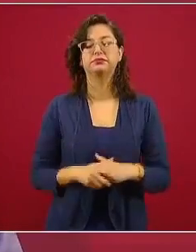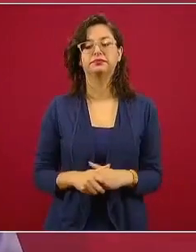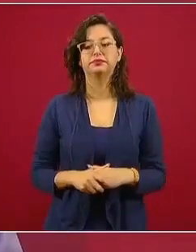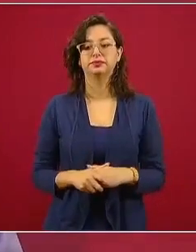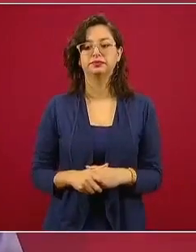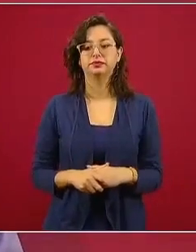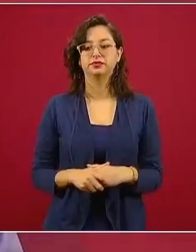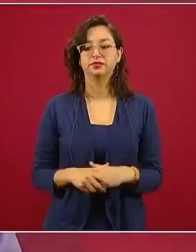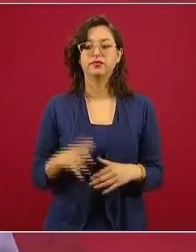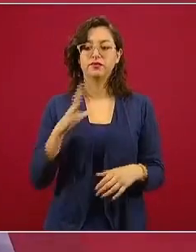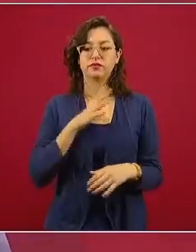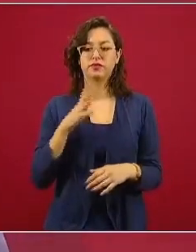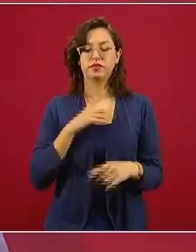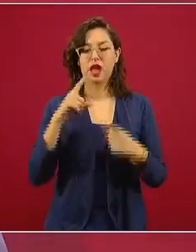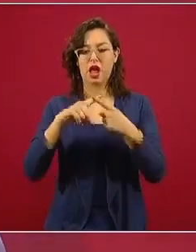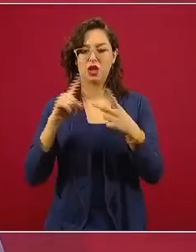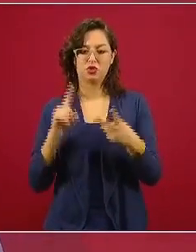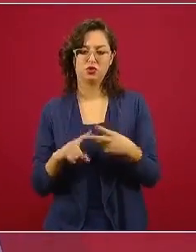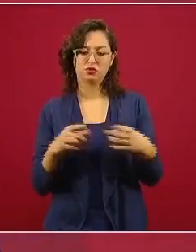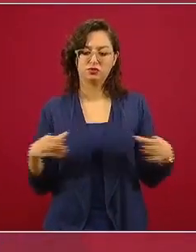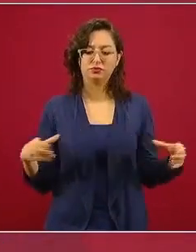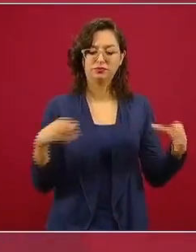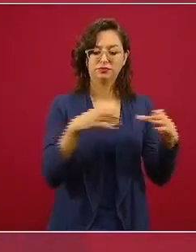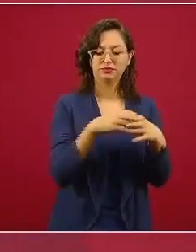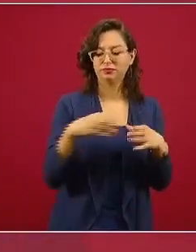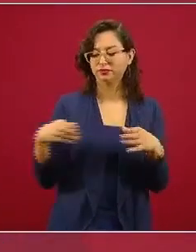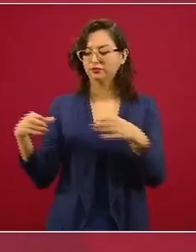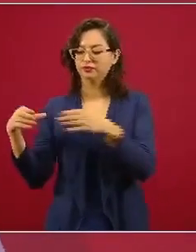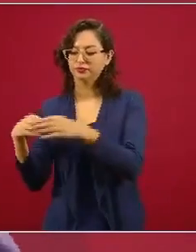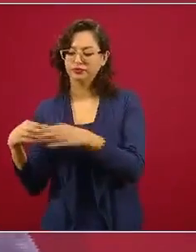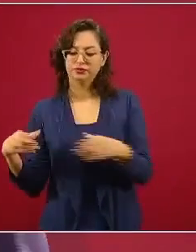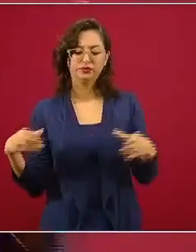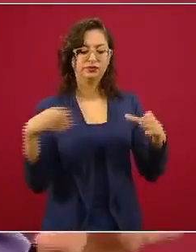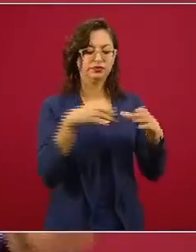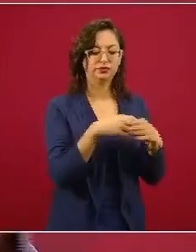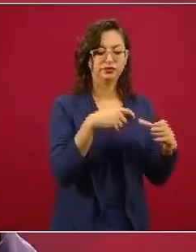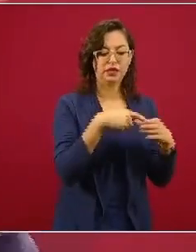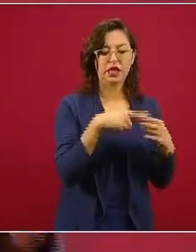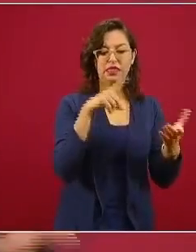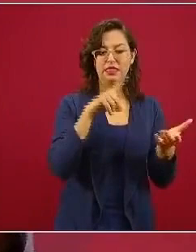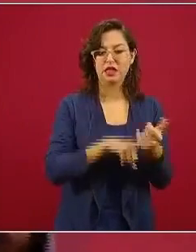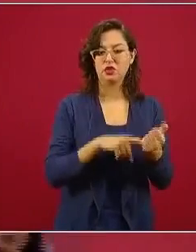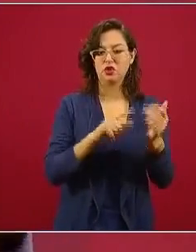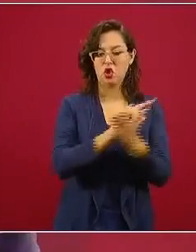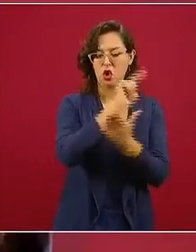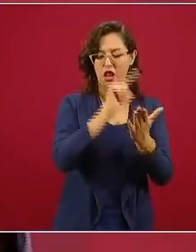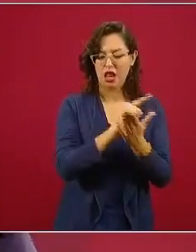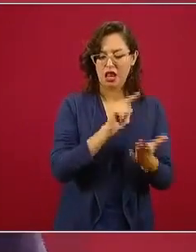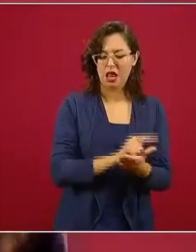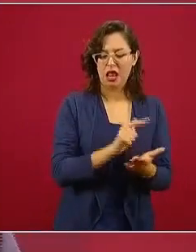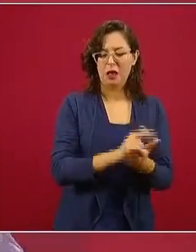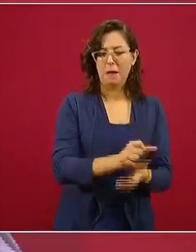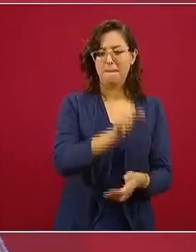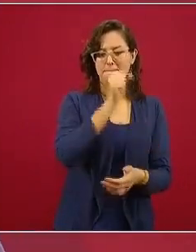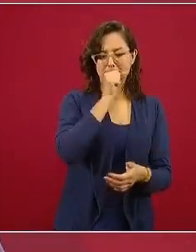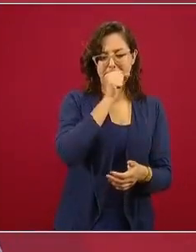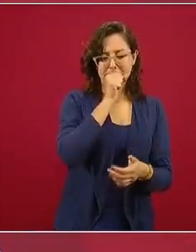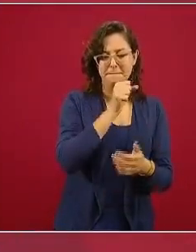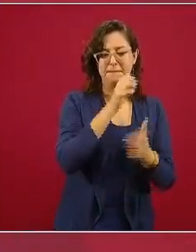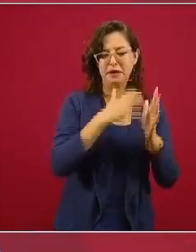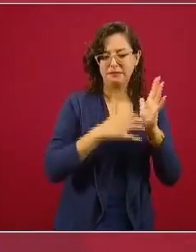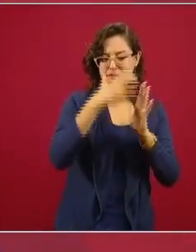dos tipos de paneles, los que tienen que ver con respecto al contenido laboral y los que tienen que ver con